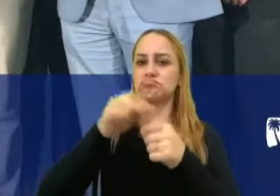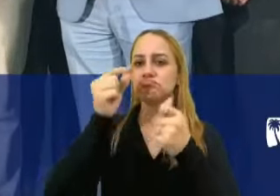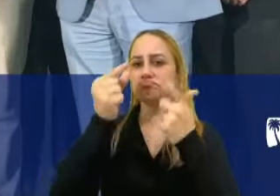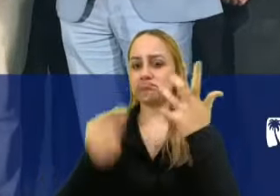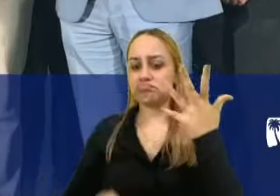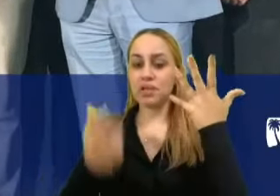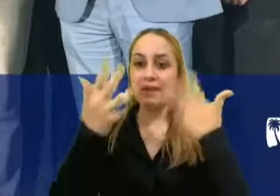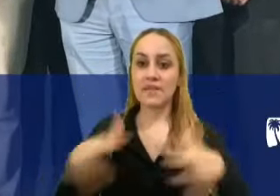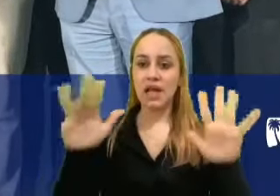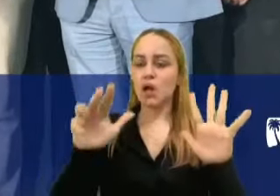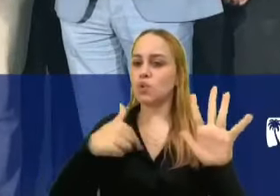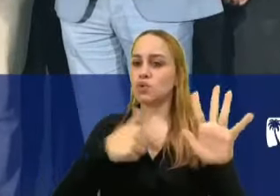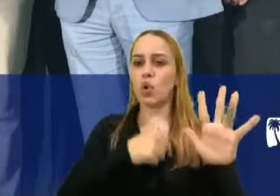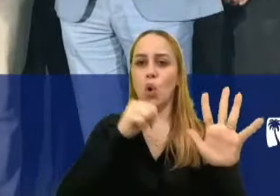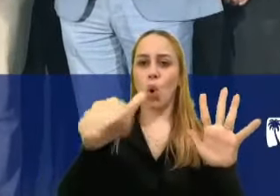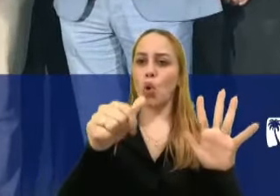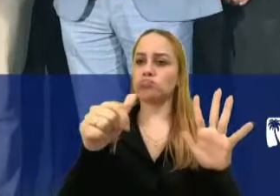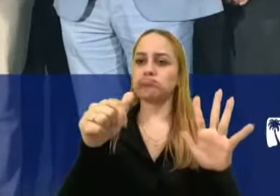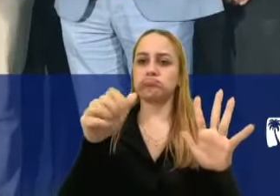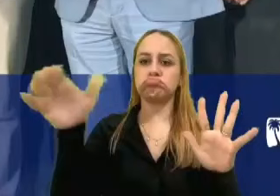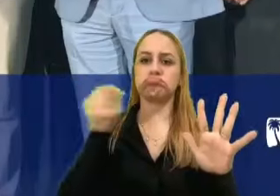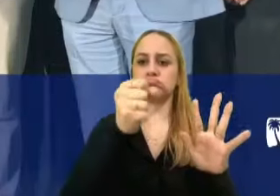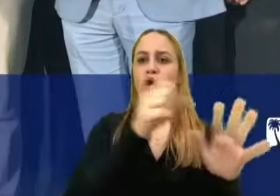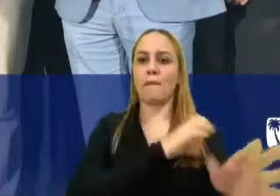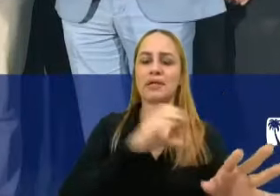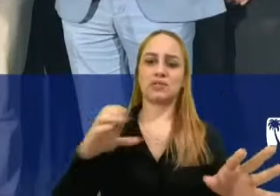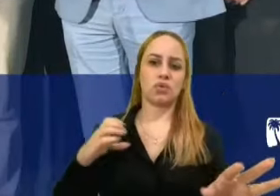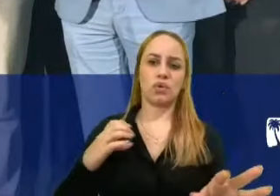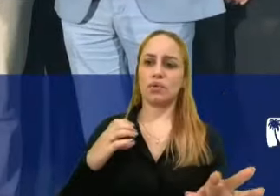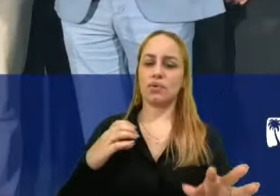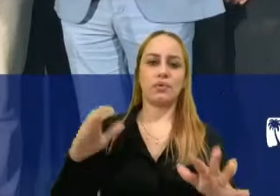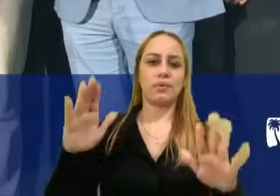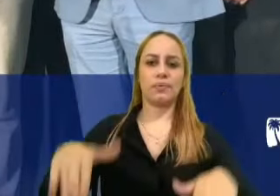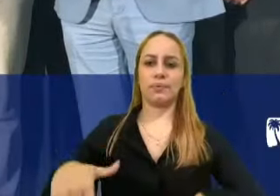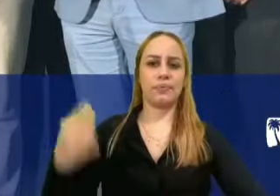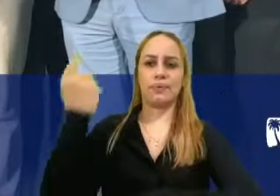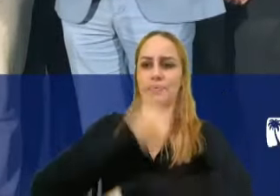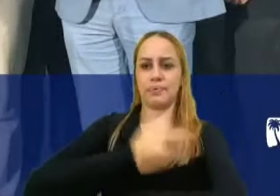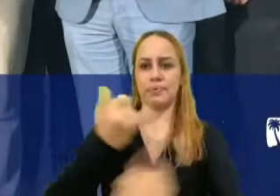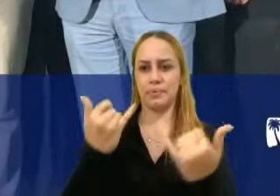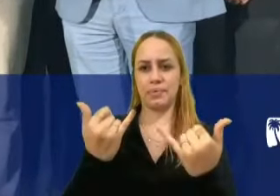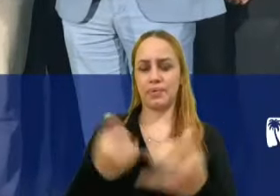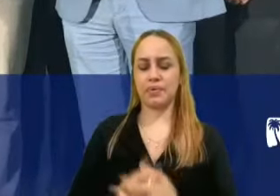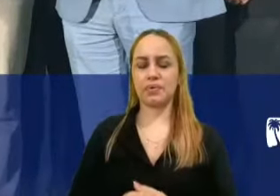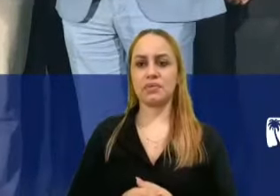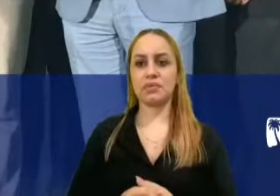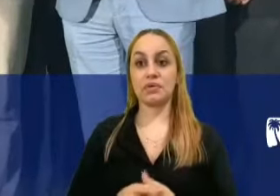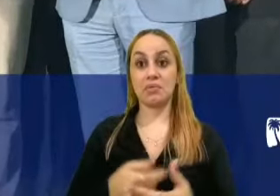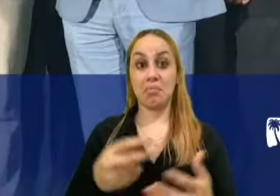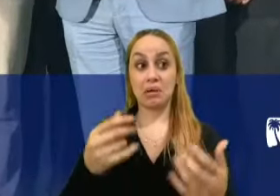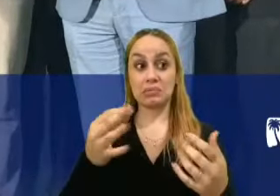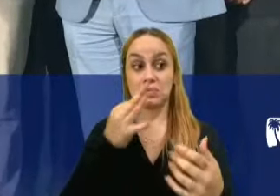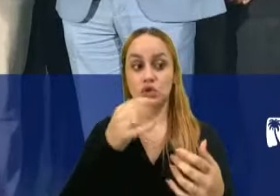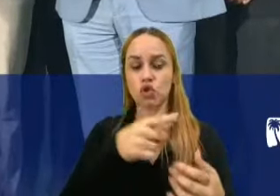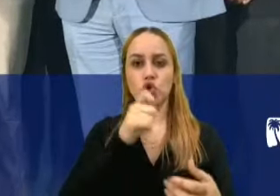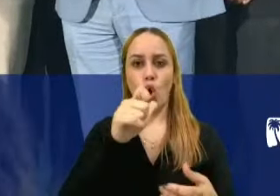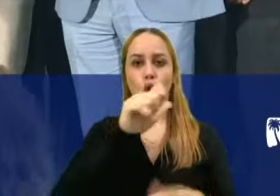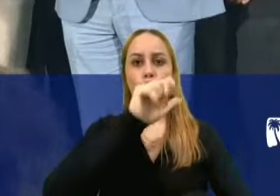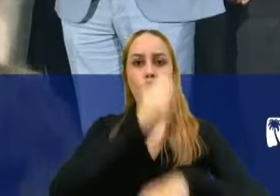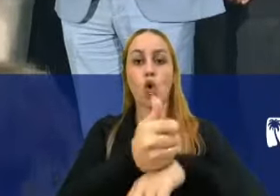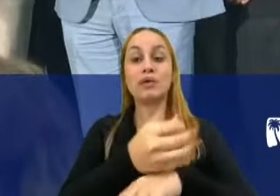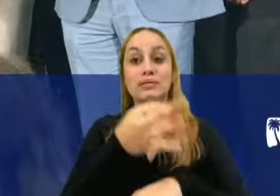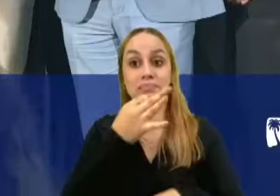disposición sobre la disposición de de las comisiones Así que Eso incluye es en términos de